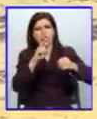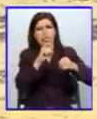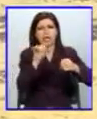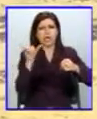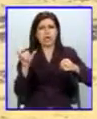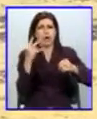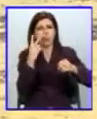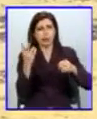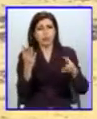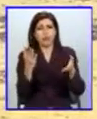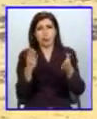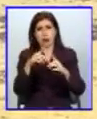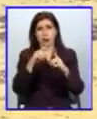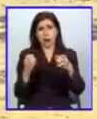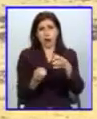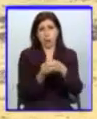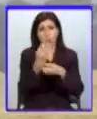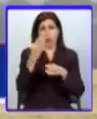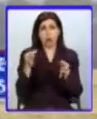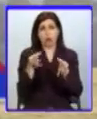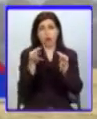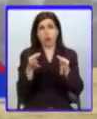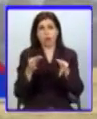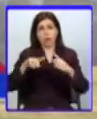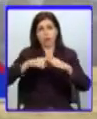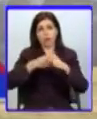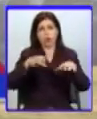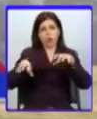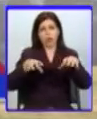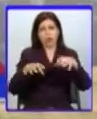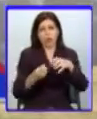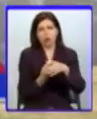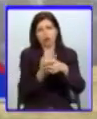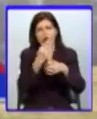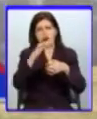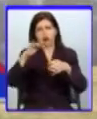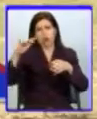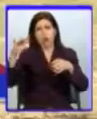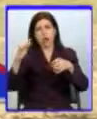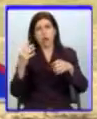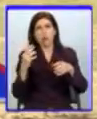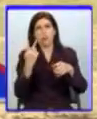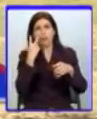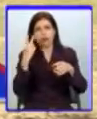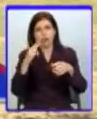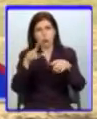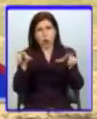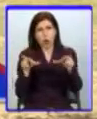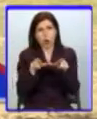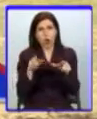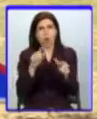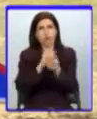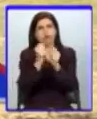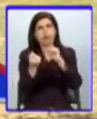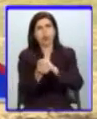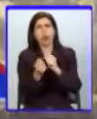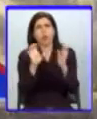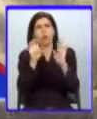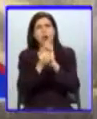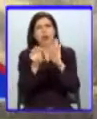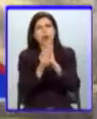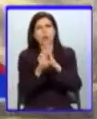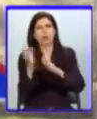desde que el volcán turrialba retomó la actividad en las cercanías se aprecian algunos cambios el más evidente la vegetación quemada